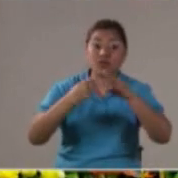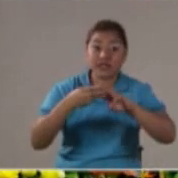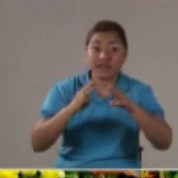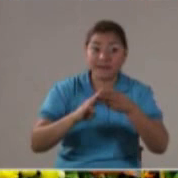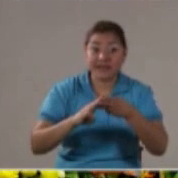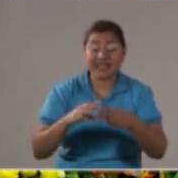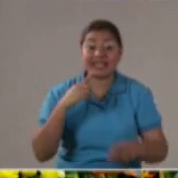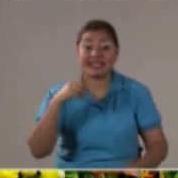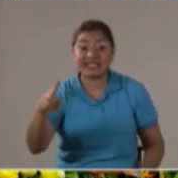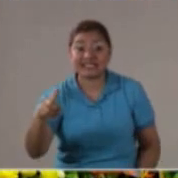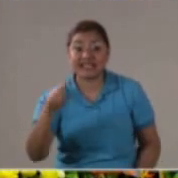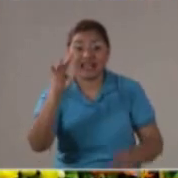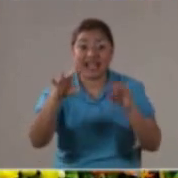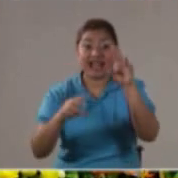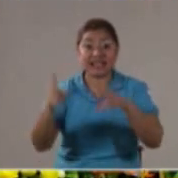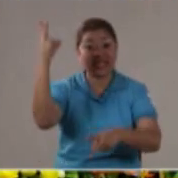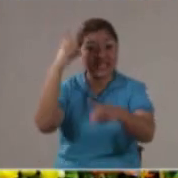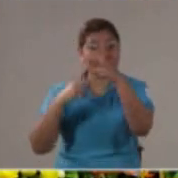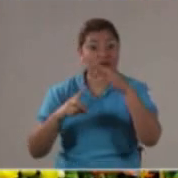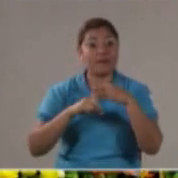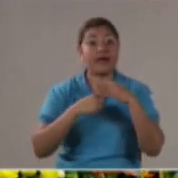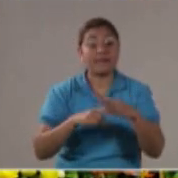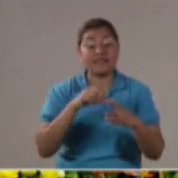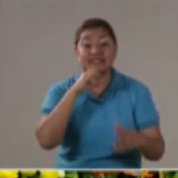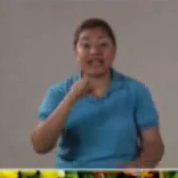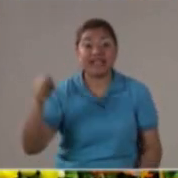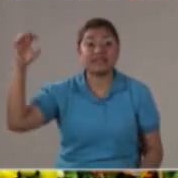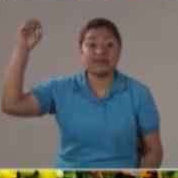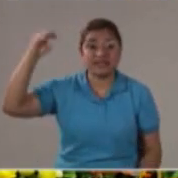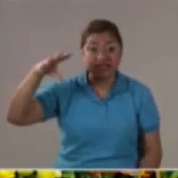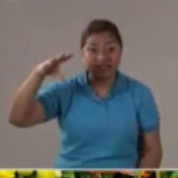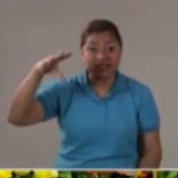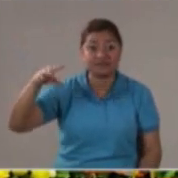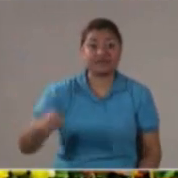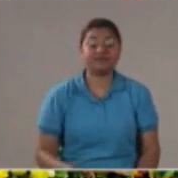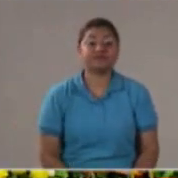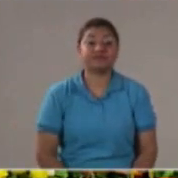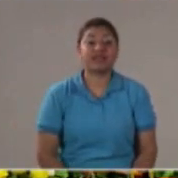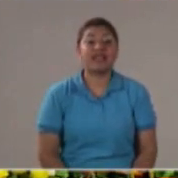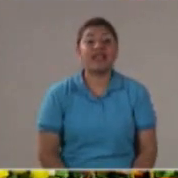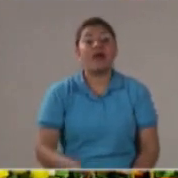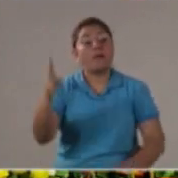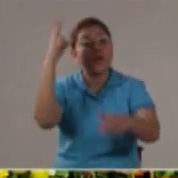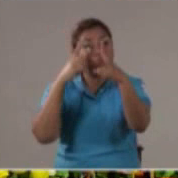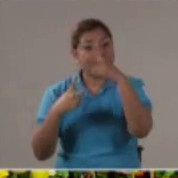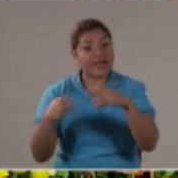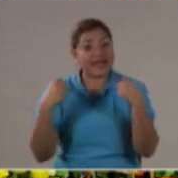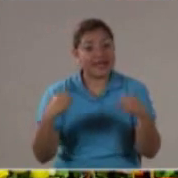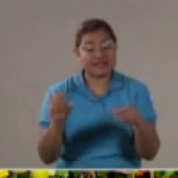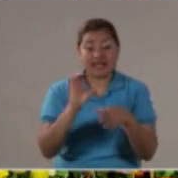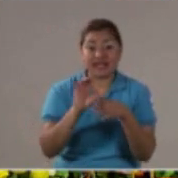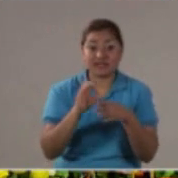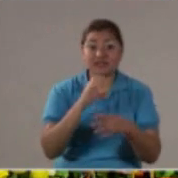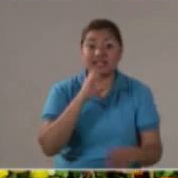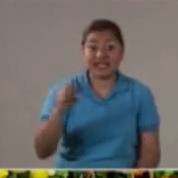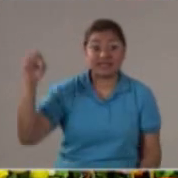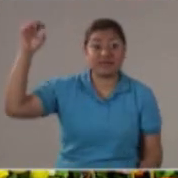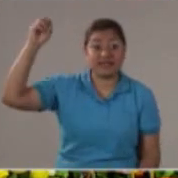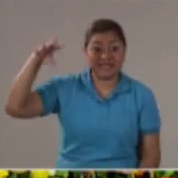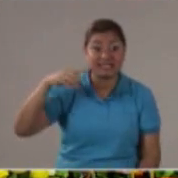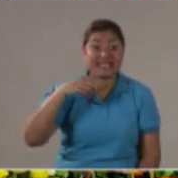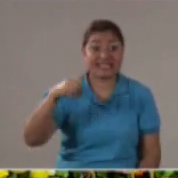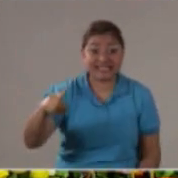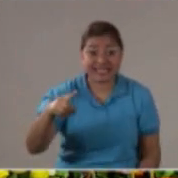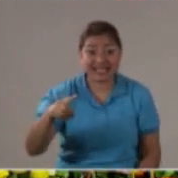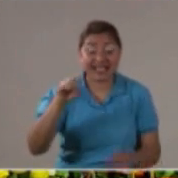bendecir. Decirle a alguien que vuelva a empezar, reinicie y vuelva a poblar es bendecir. Y decirle